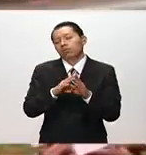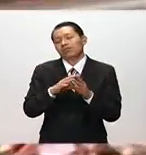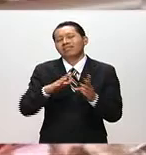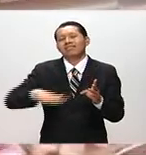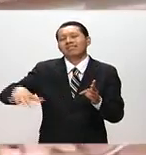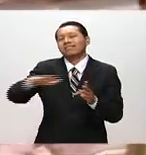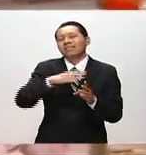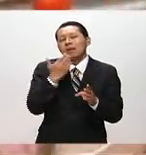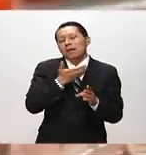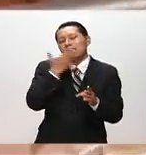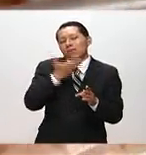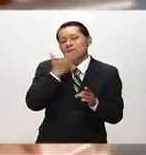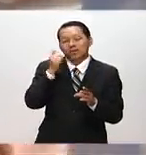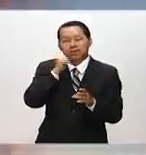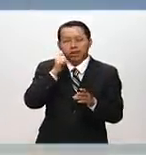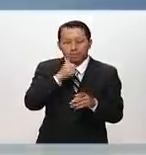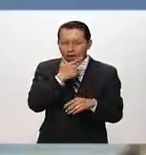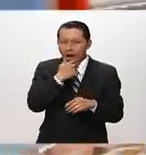ido